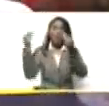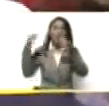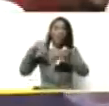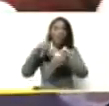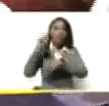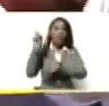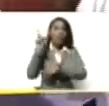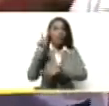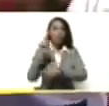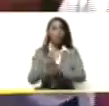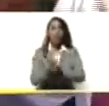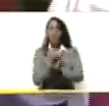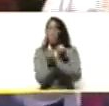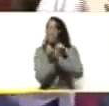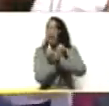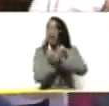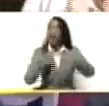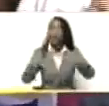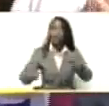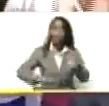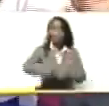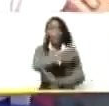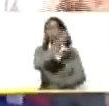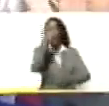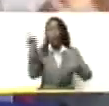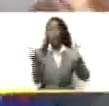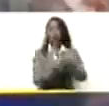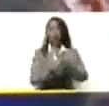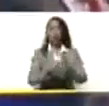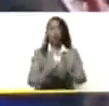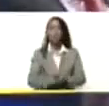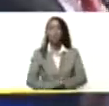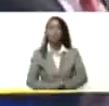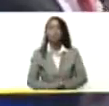que ya habíamos conversado